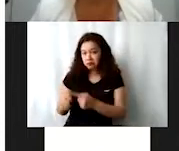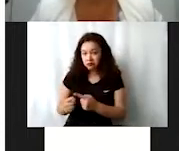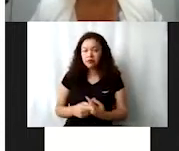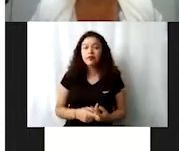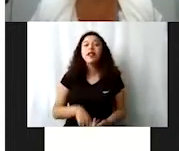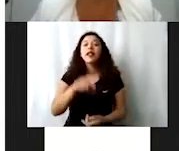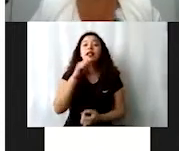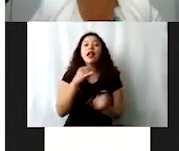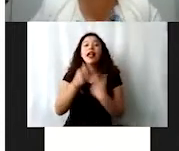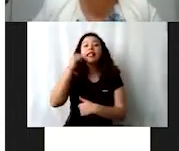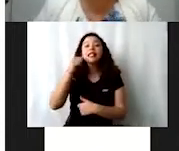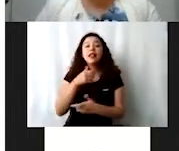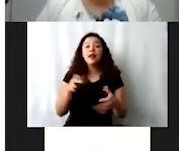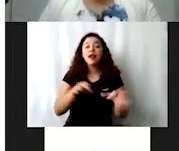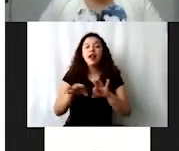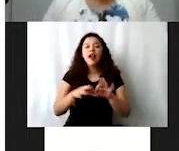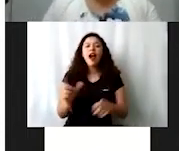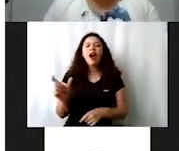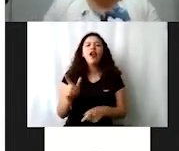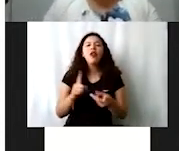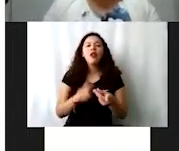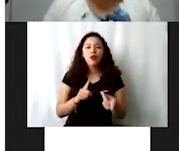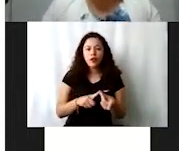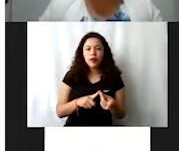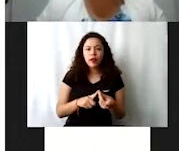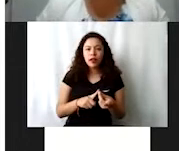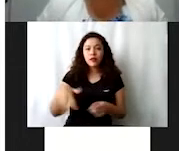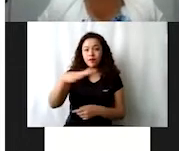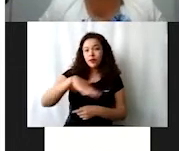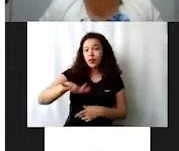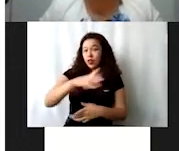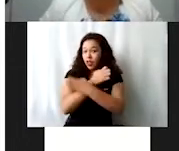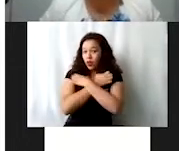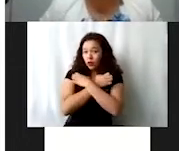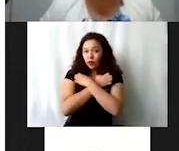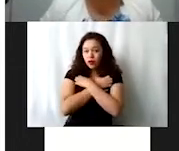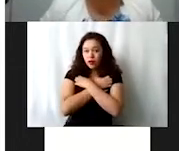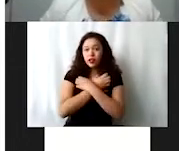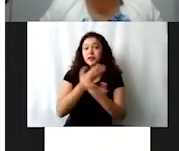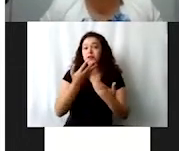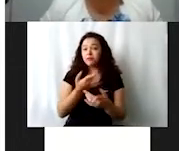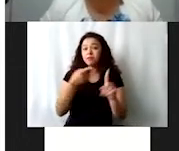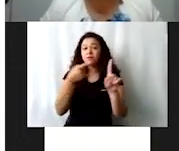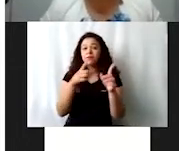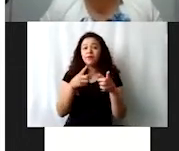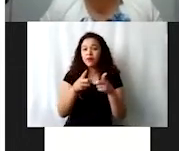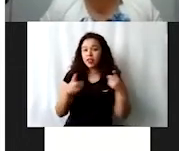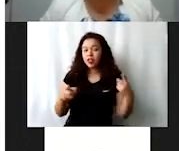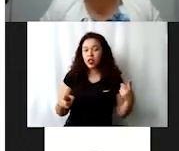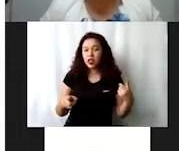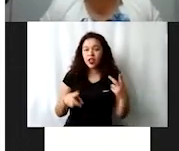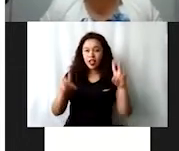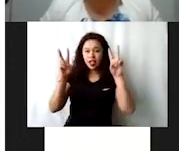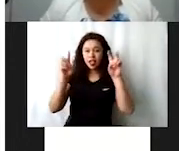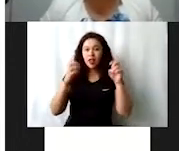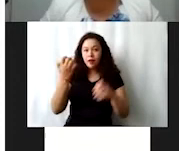ha desempeñado en el ámbito de la educación, lo que ha llevado a desarrollarse en la parte